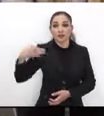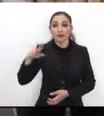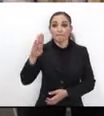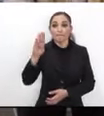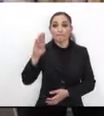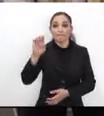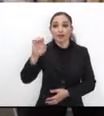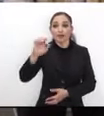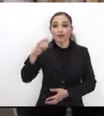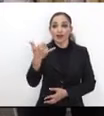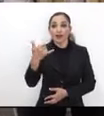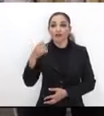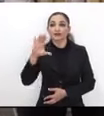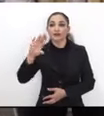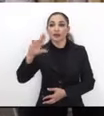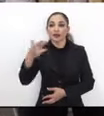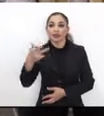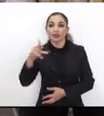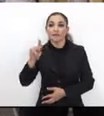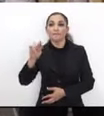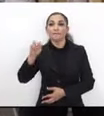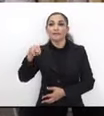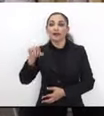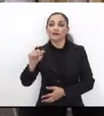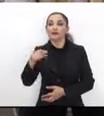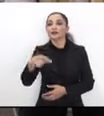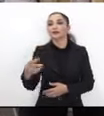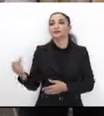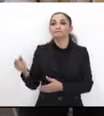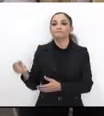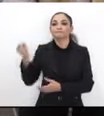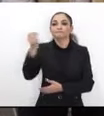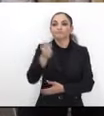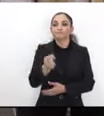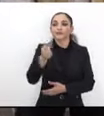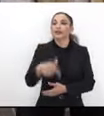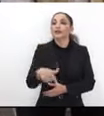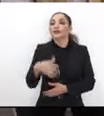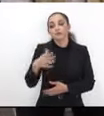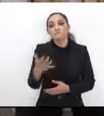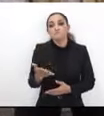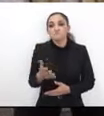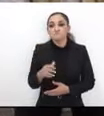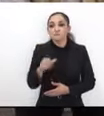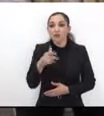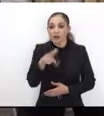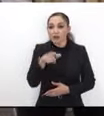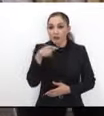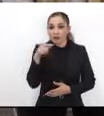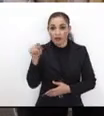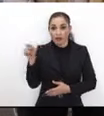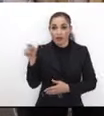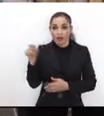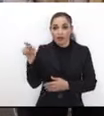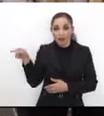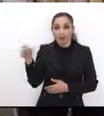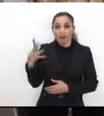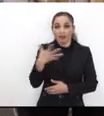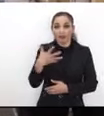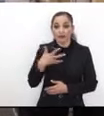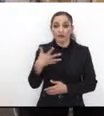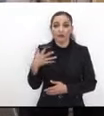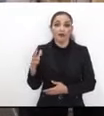Chapman, precisamente que está aquí presente y que tiene además toda hemos recibido